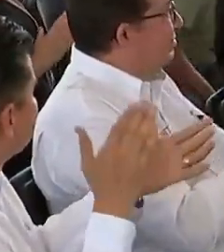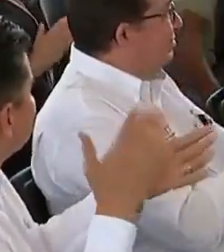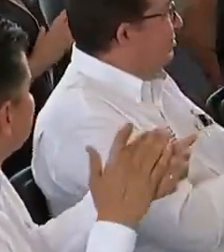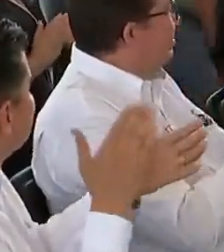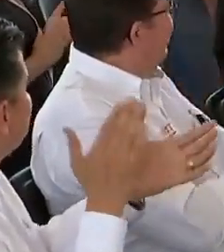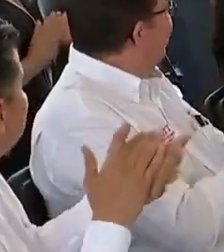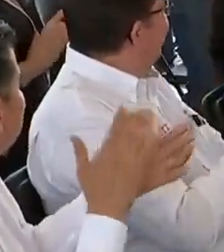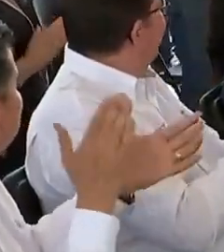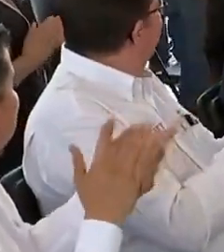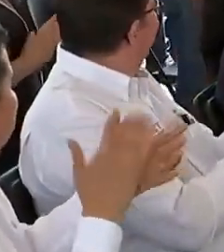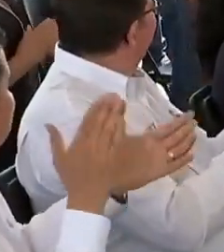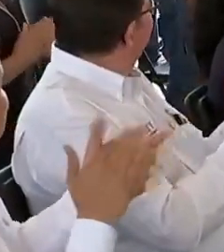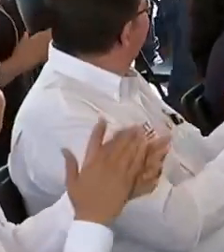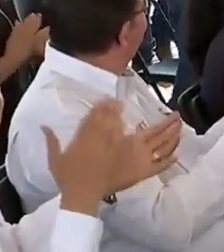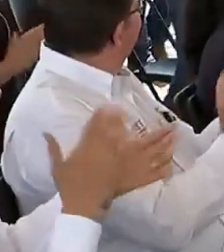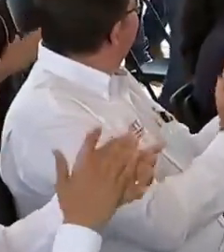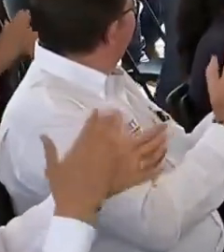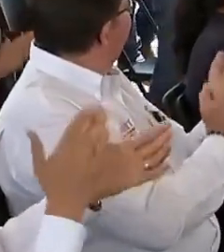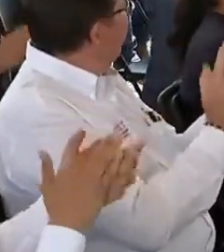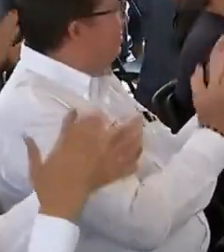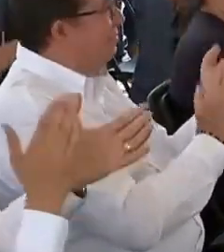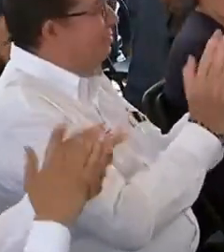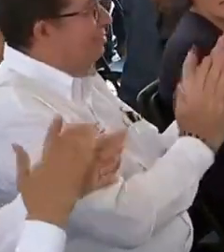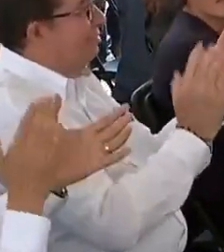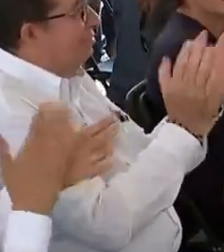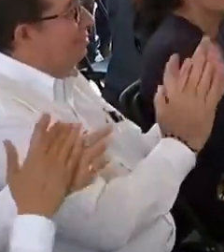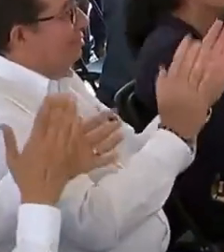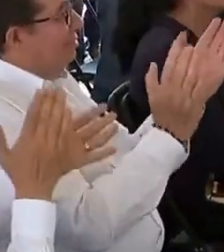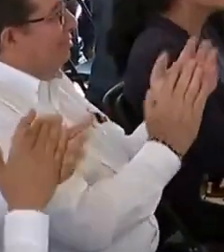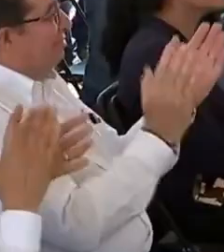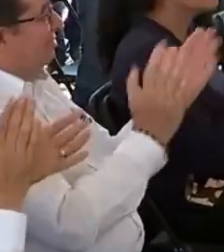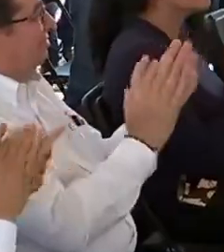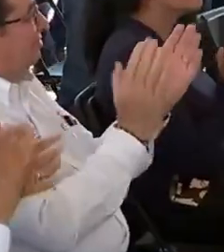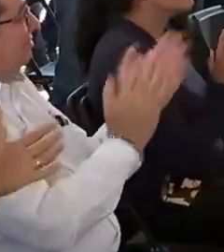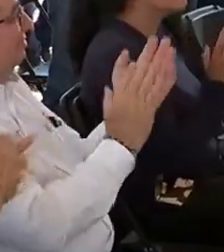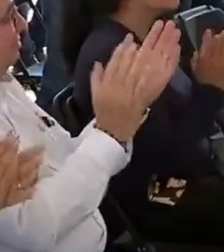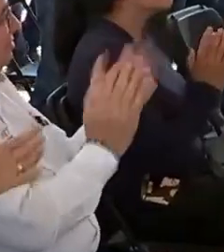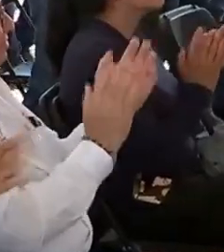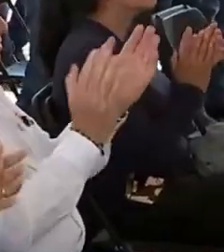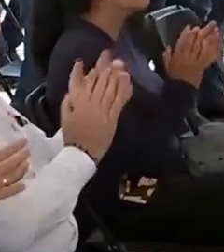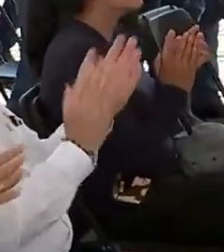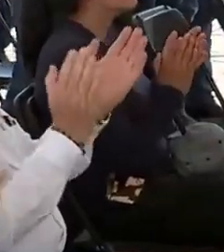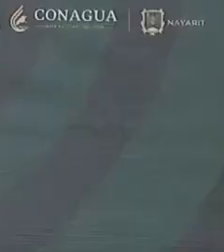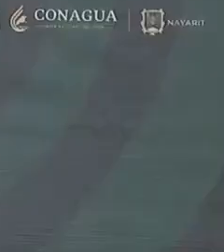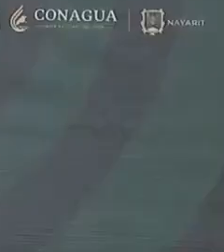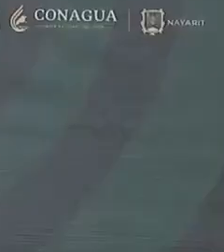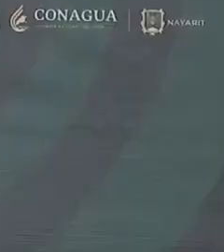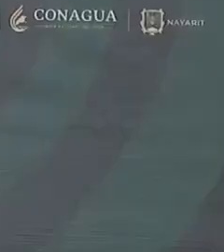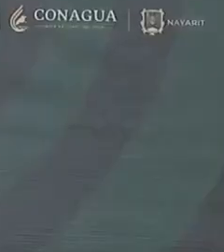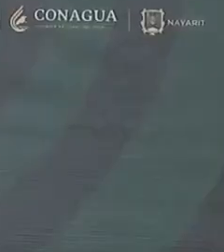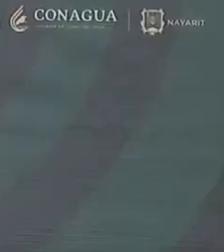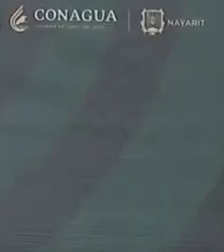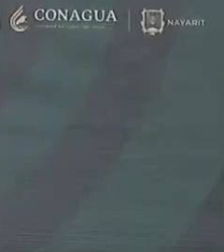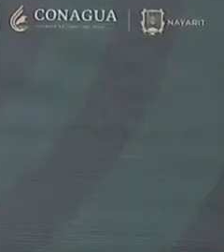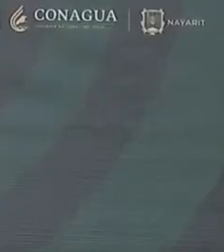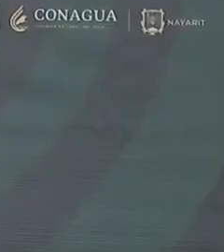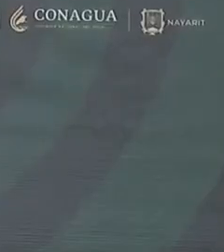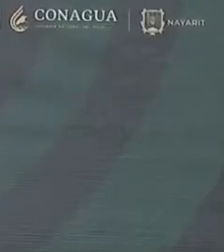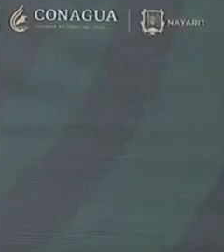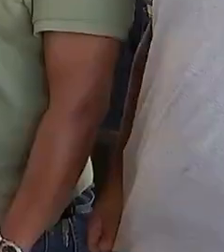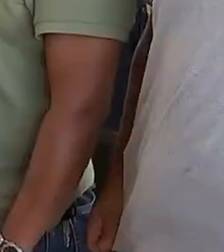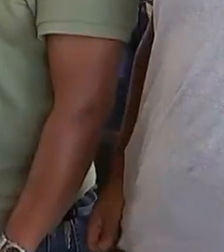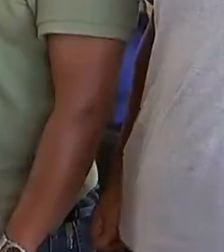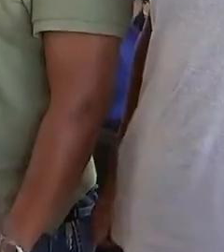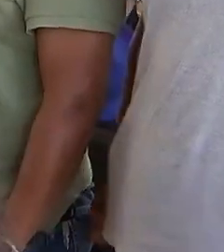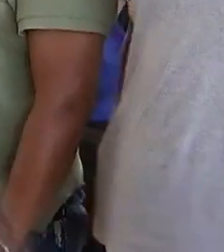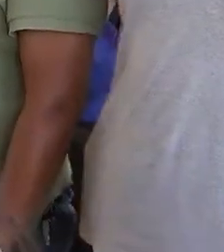ve, está integrado en un solo equipo. Ya Conagua y Sedena somos un solo equipo, con las demás dependencias,